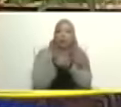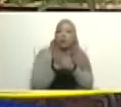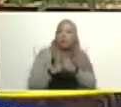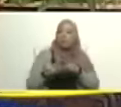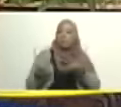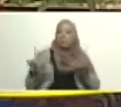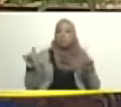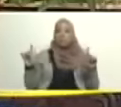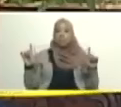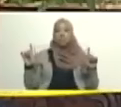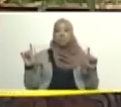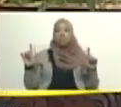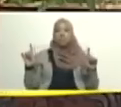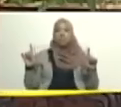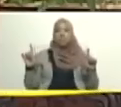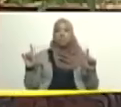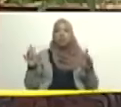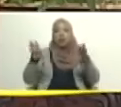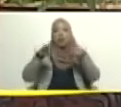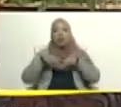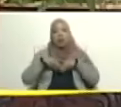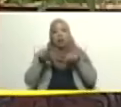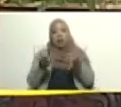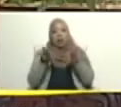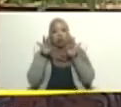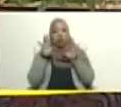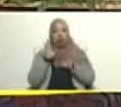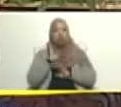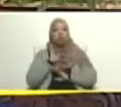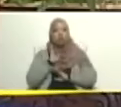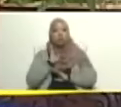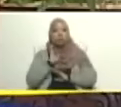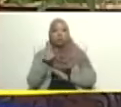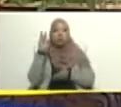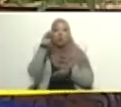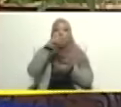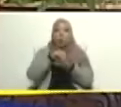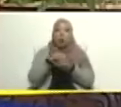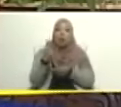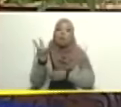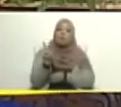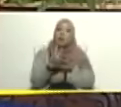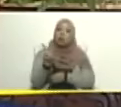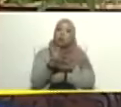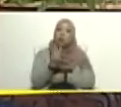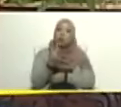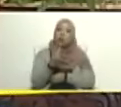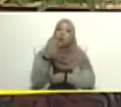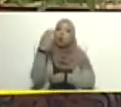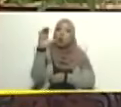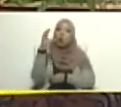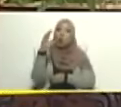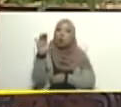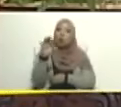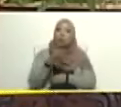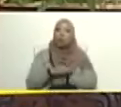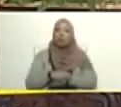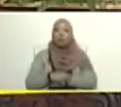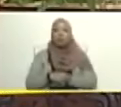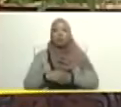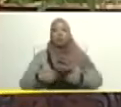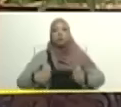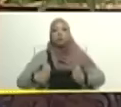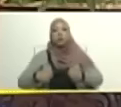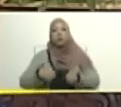libremente, por su libre escogencia, retornar incluso a Venezuela o quedarse en Colombia. Y para ello le